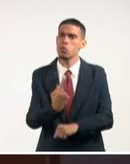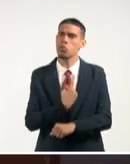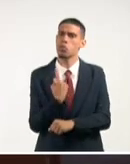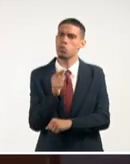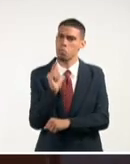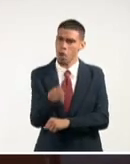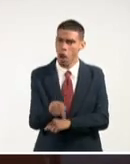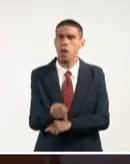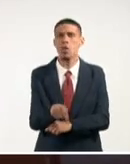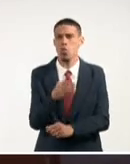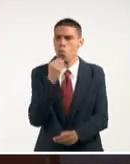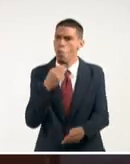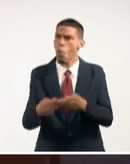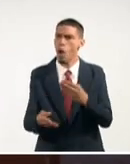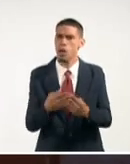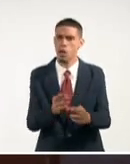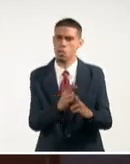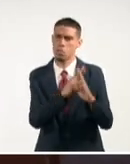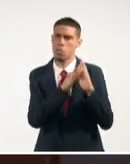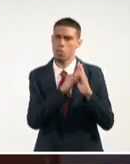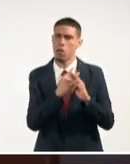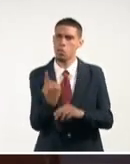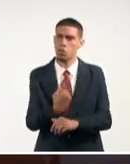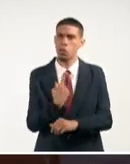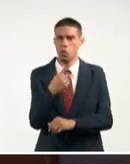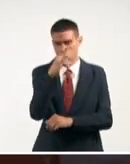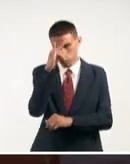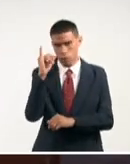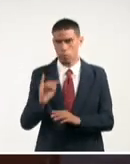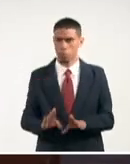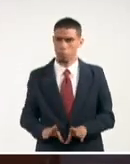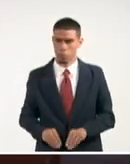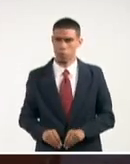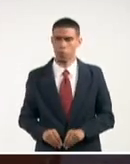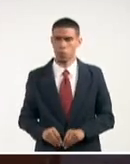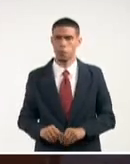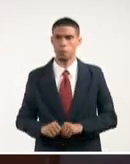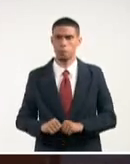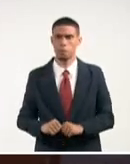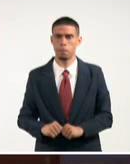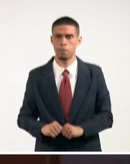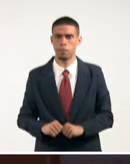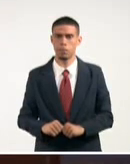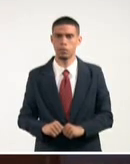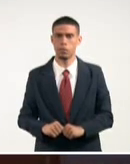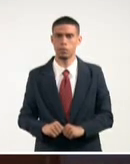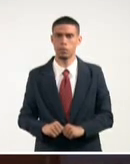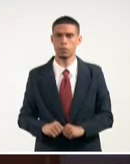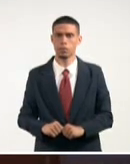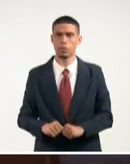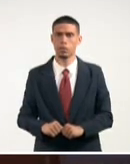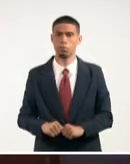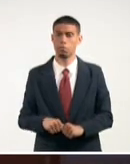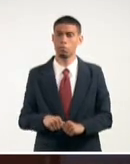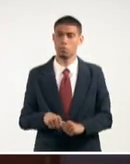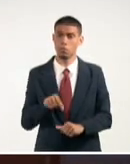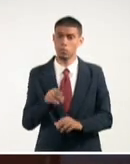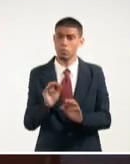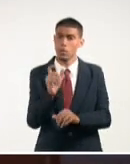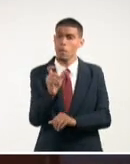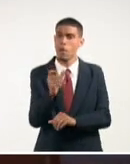puesto que se nos asigne, por modesto que sea. Hasta aquí las palabras de